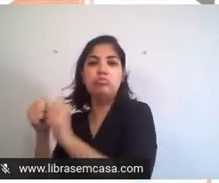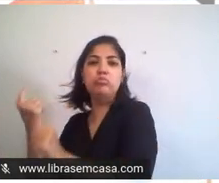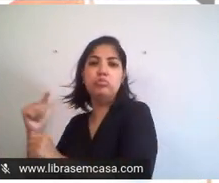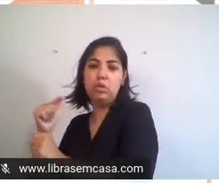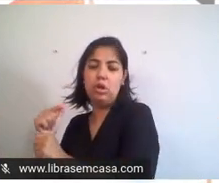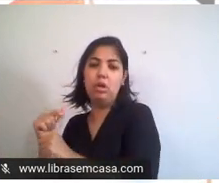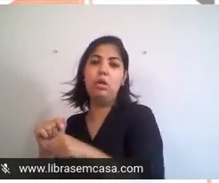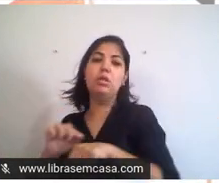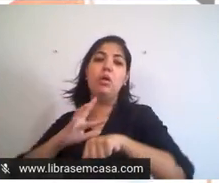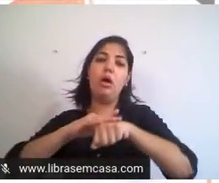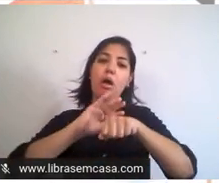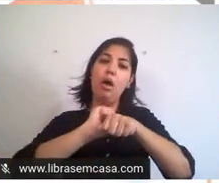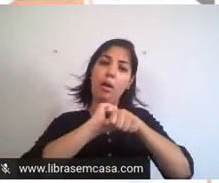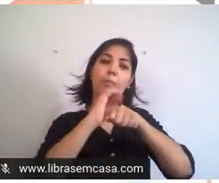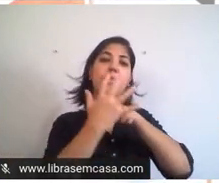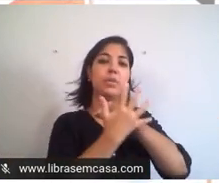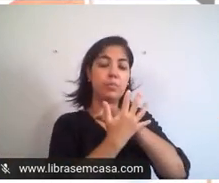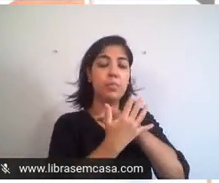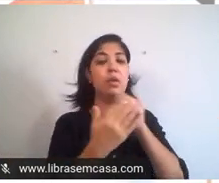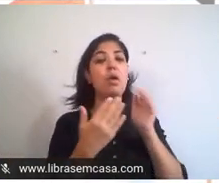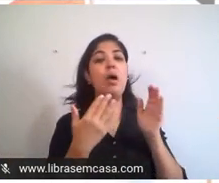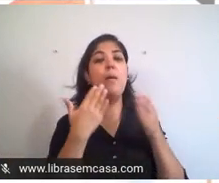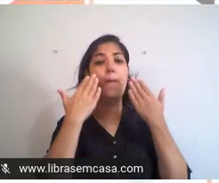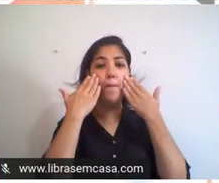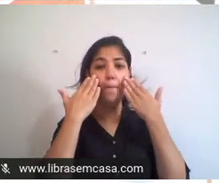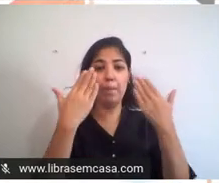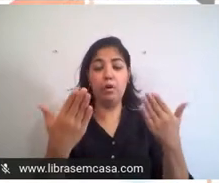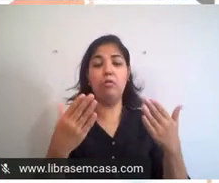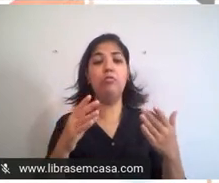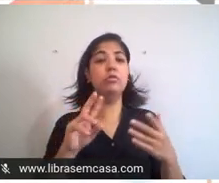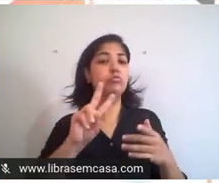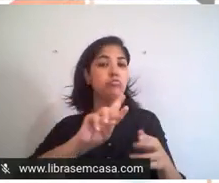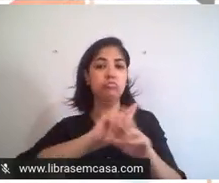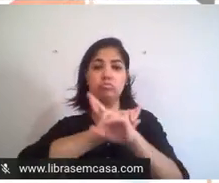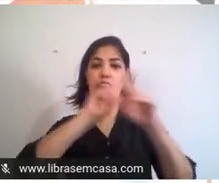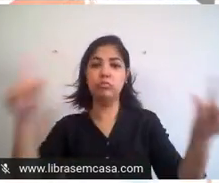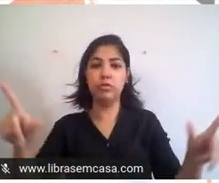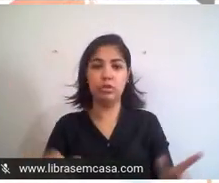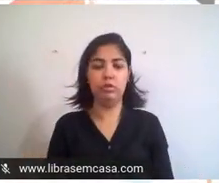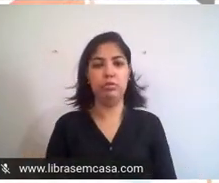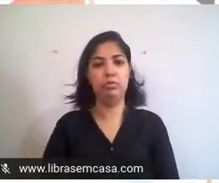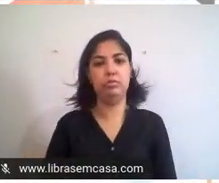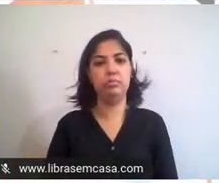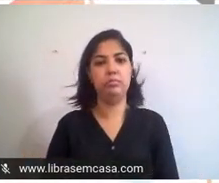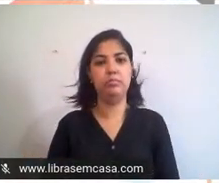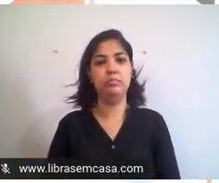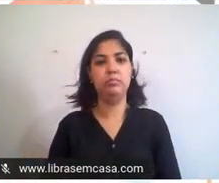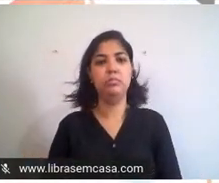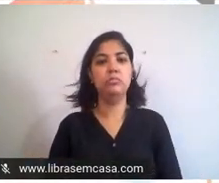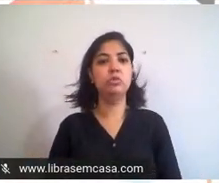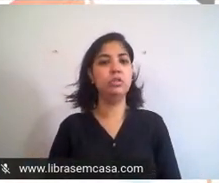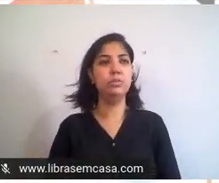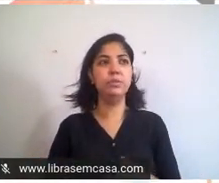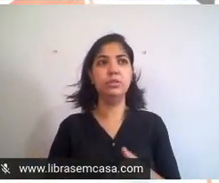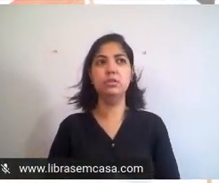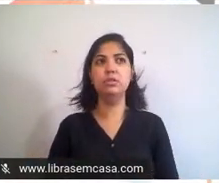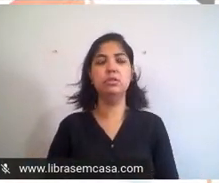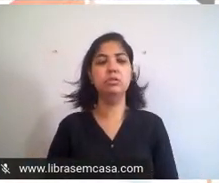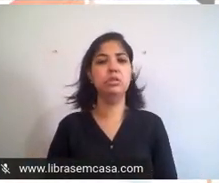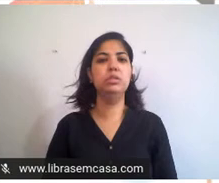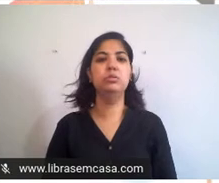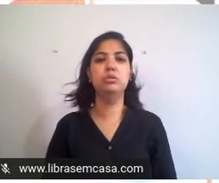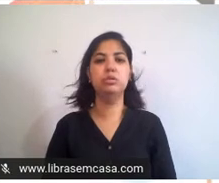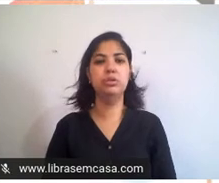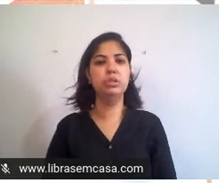salud, sino todo lo contrario, ¿no? Hay que ver de qué manera esto se imprime en personas que hace meses que